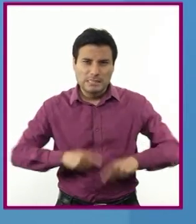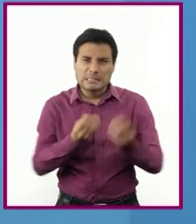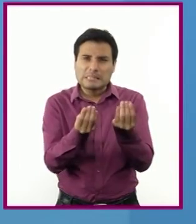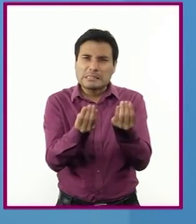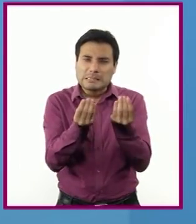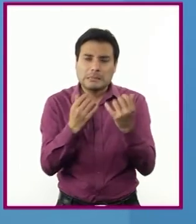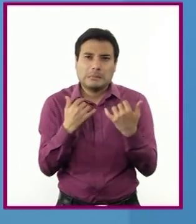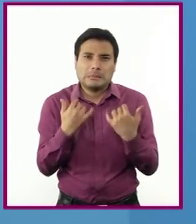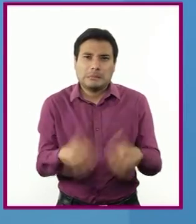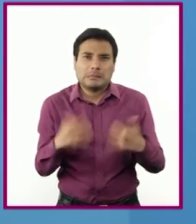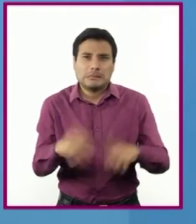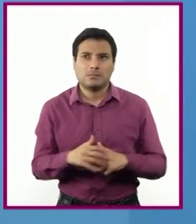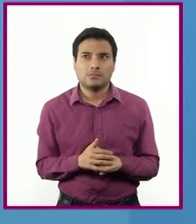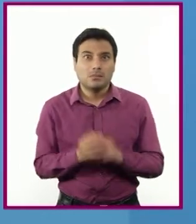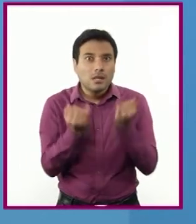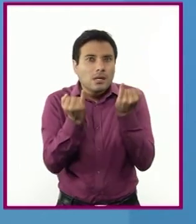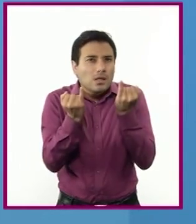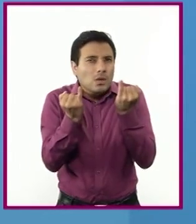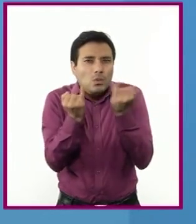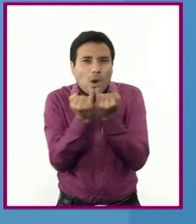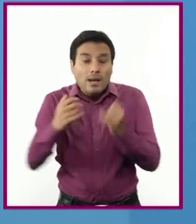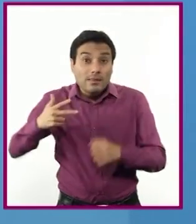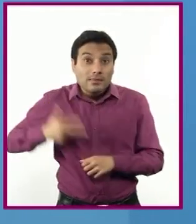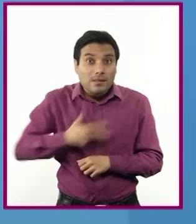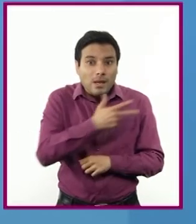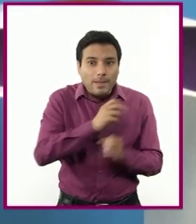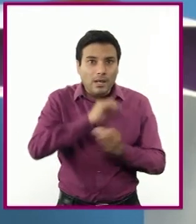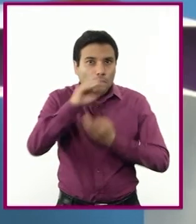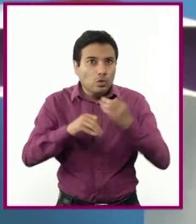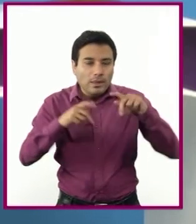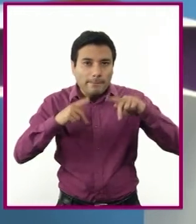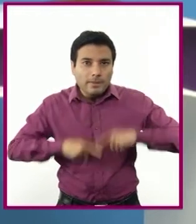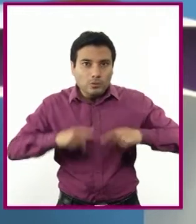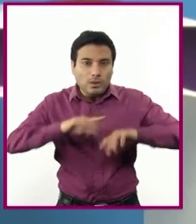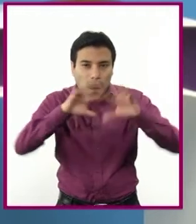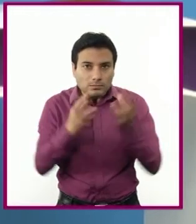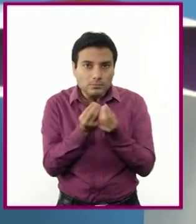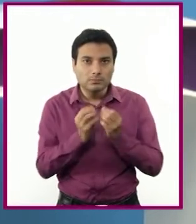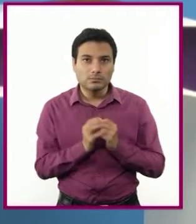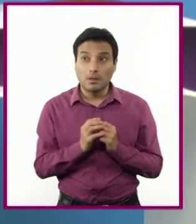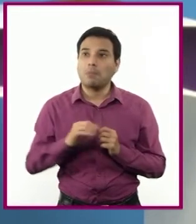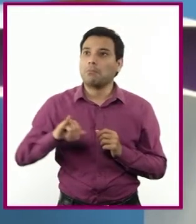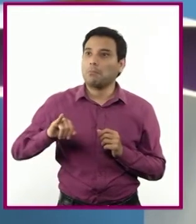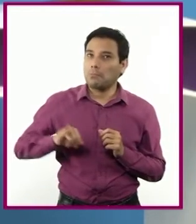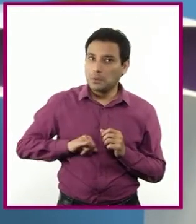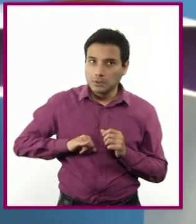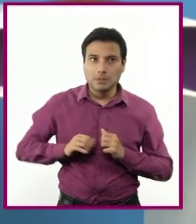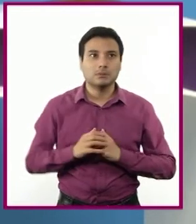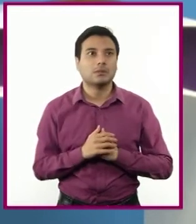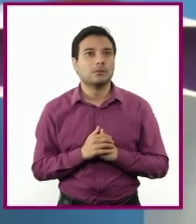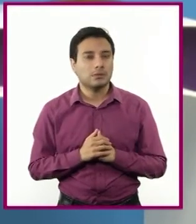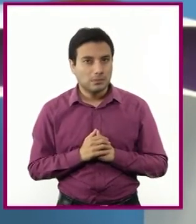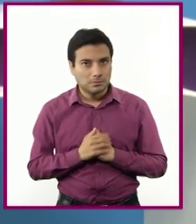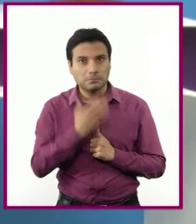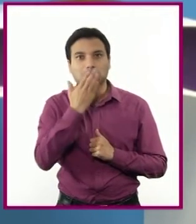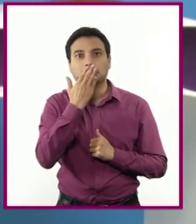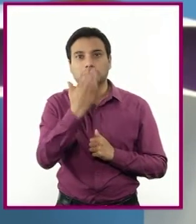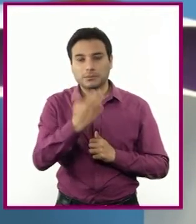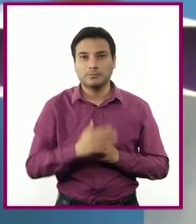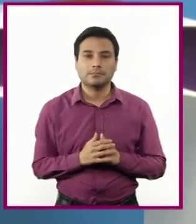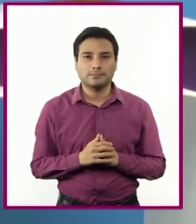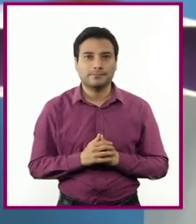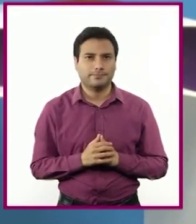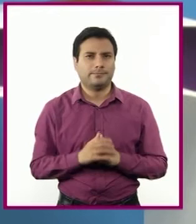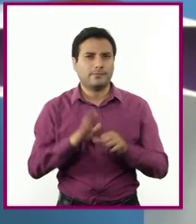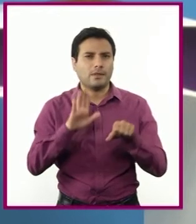toda la población de Dinamarca. Interesante, ¿cierto? Claro que sí, Nadia. Es un dato muy interesante, ya